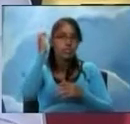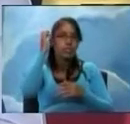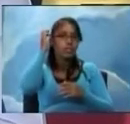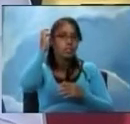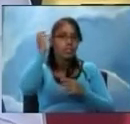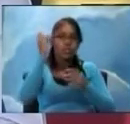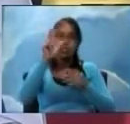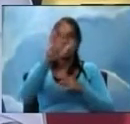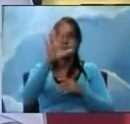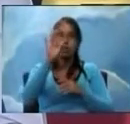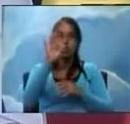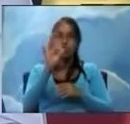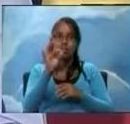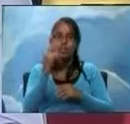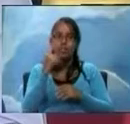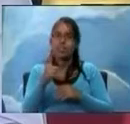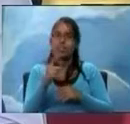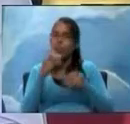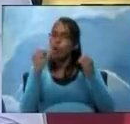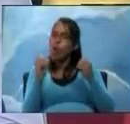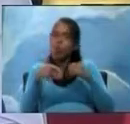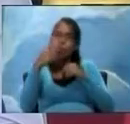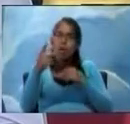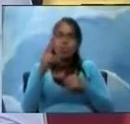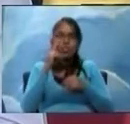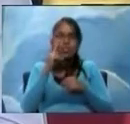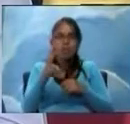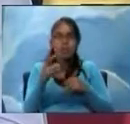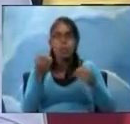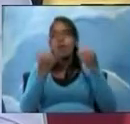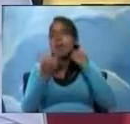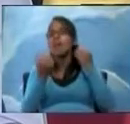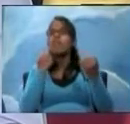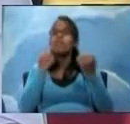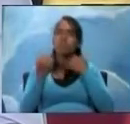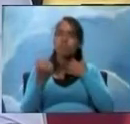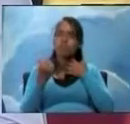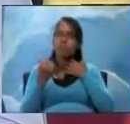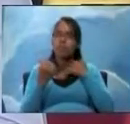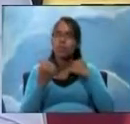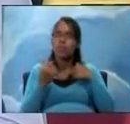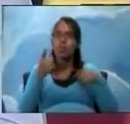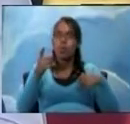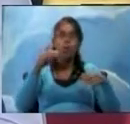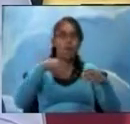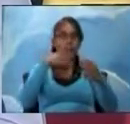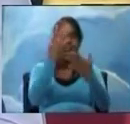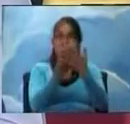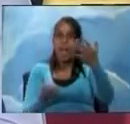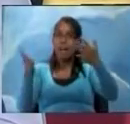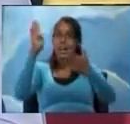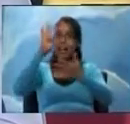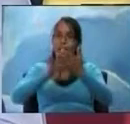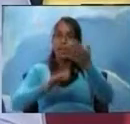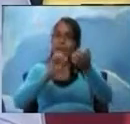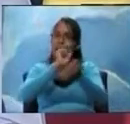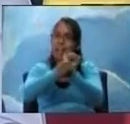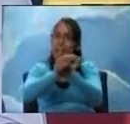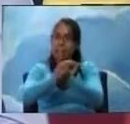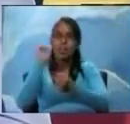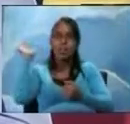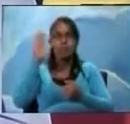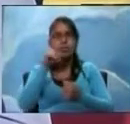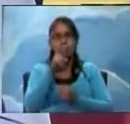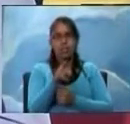en el 39. O cuando te vimos enfermo o en la cárcel y vinimos a